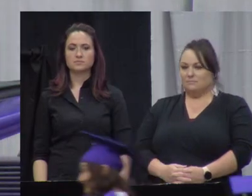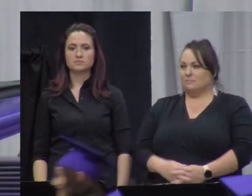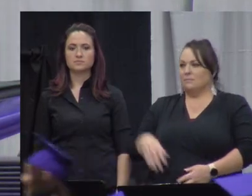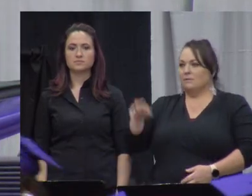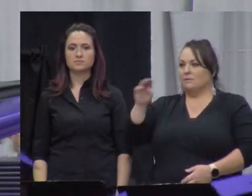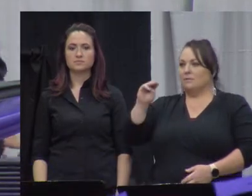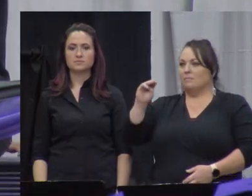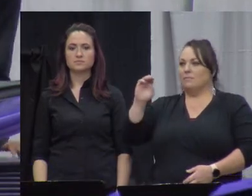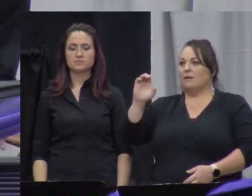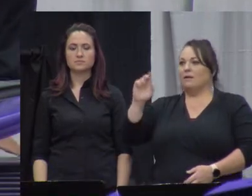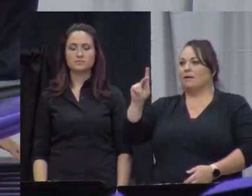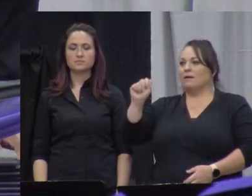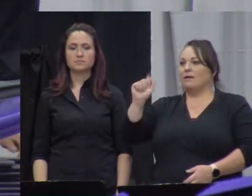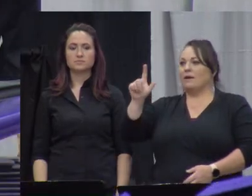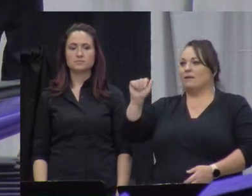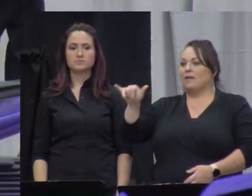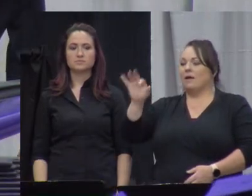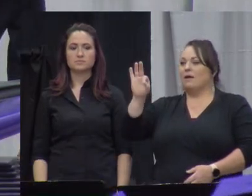Michaela Fajardo.